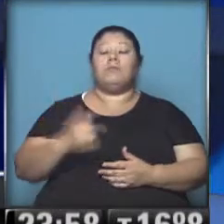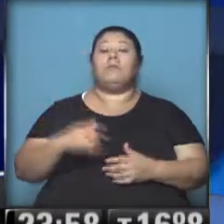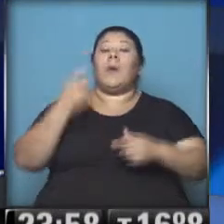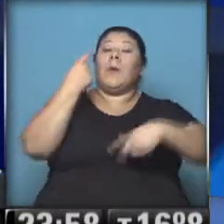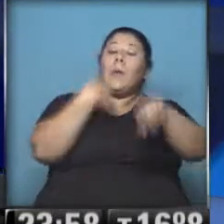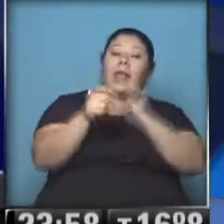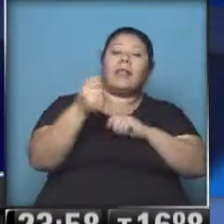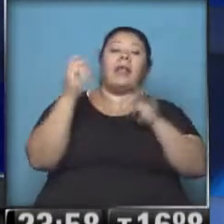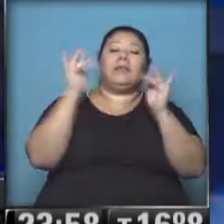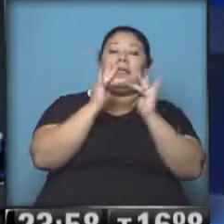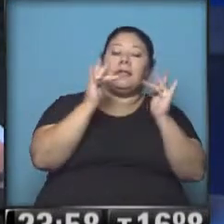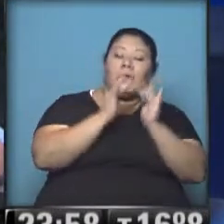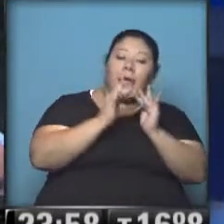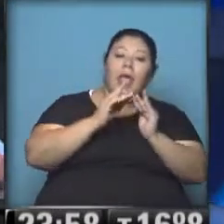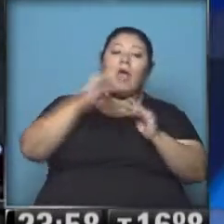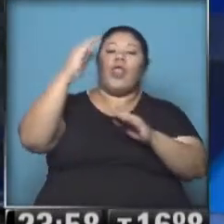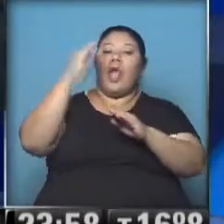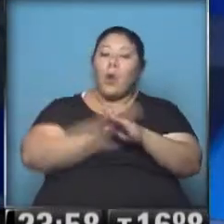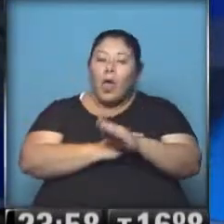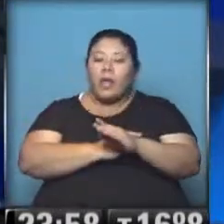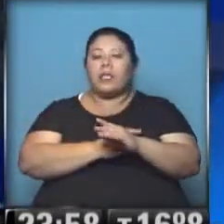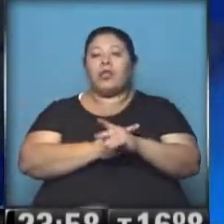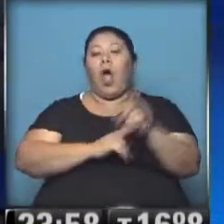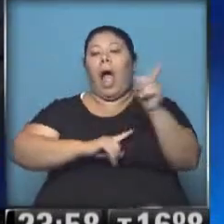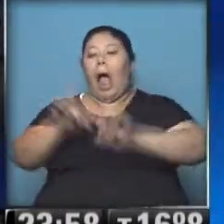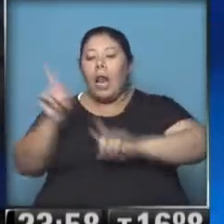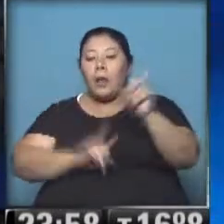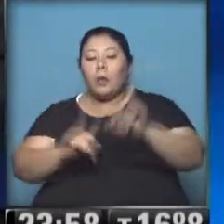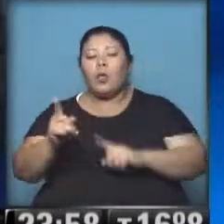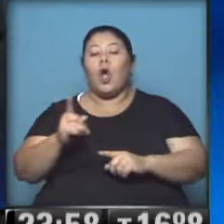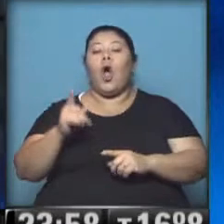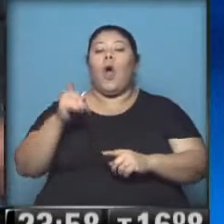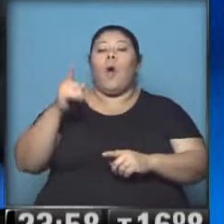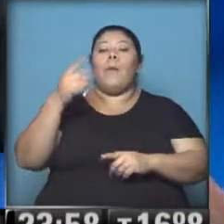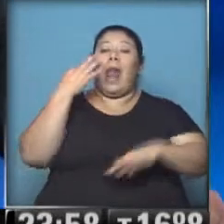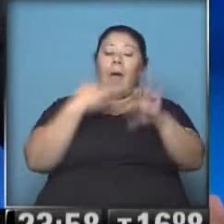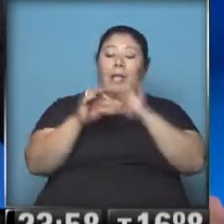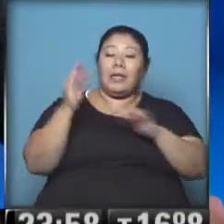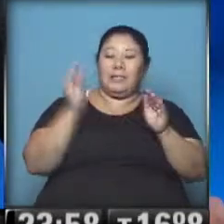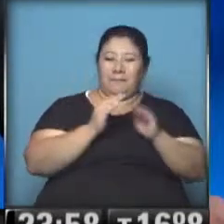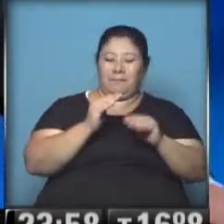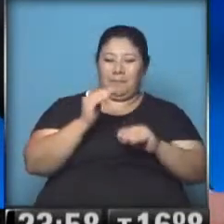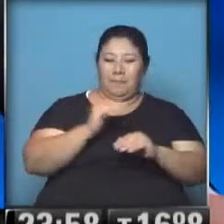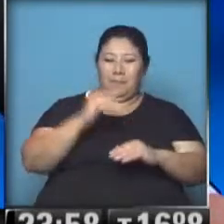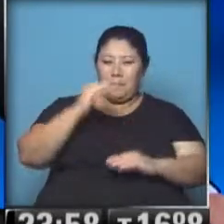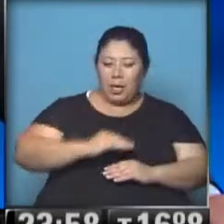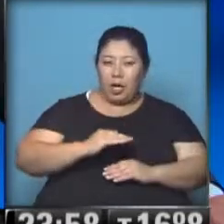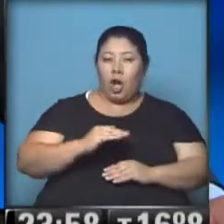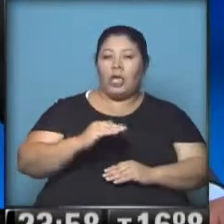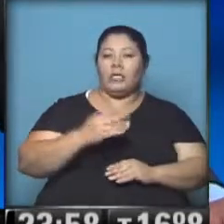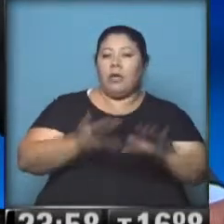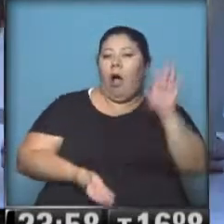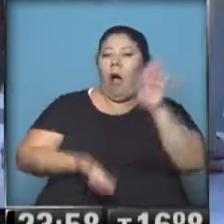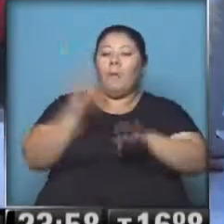descuentos, algunos un poco menos. Lo cierto es que para el sector minorista aumentaron las ventas en más del